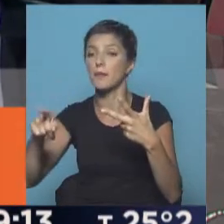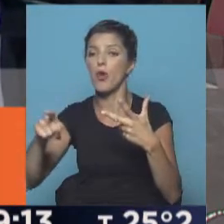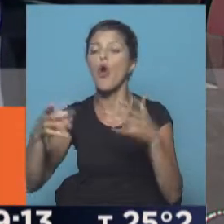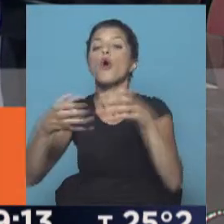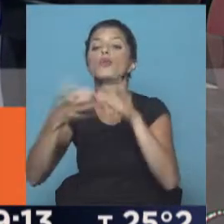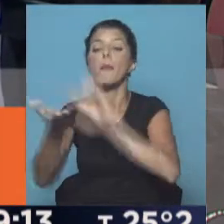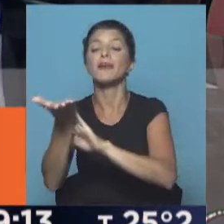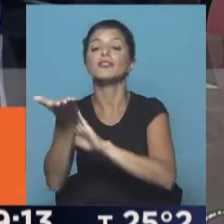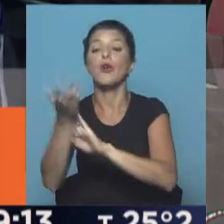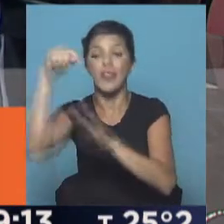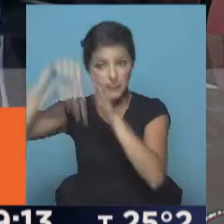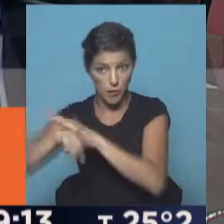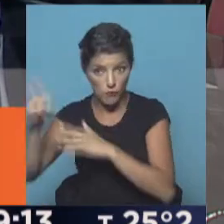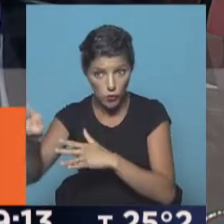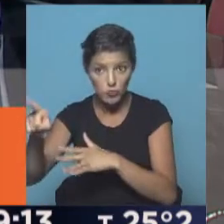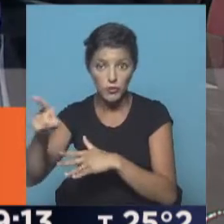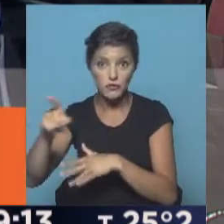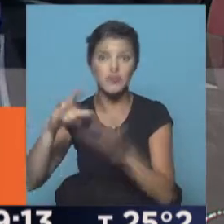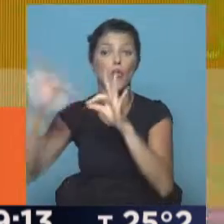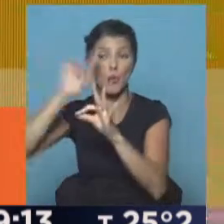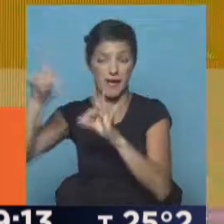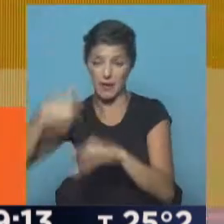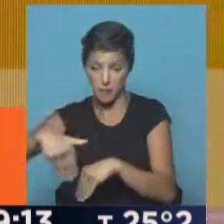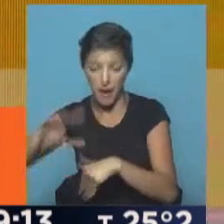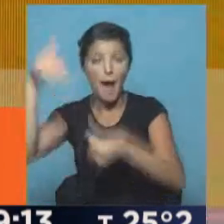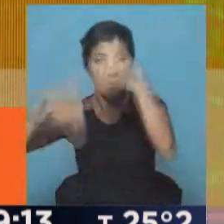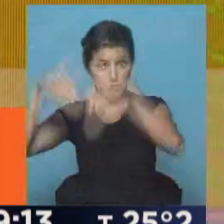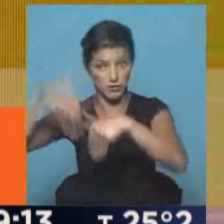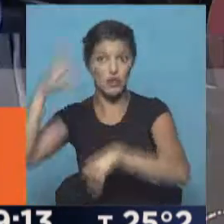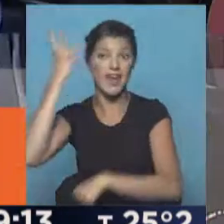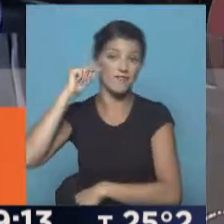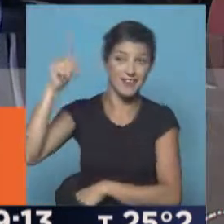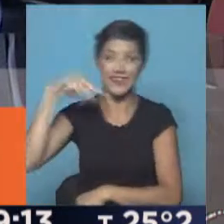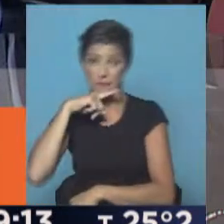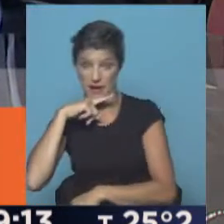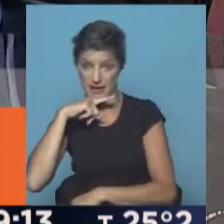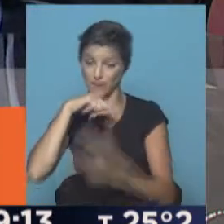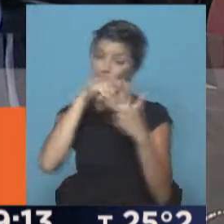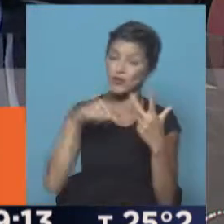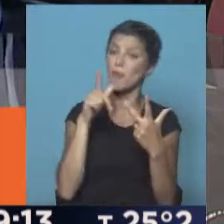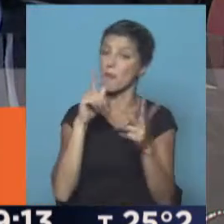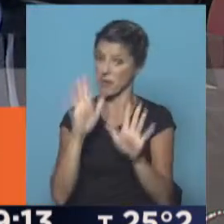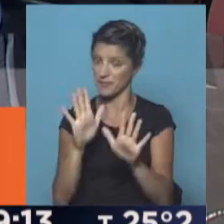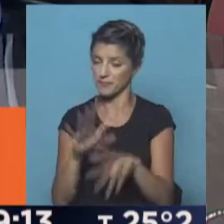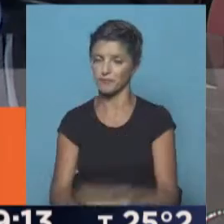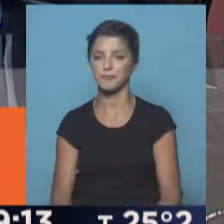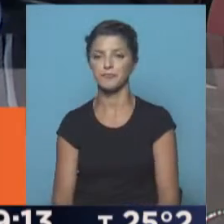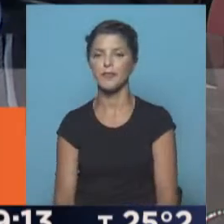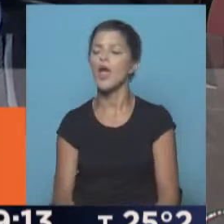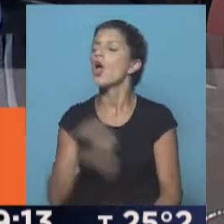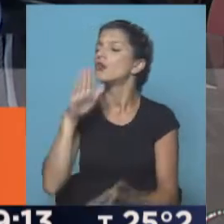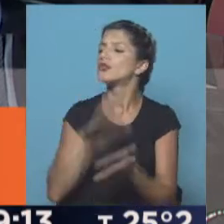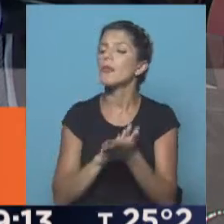ultraderechas europeas que anuncian las encuestas para próximas elecciones en Francia y en Alemania. Gabriel, analizamos un poco la composición de ese voto a Donald